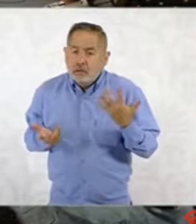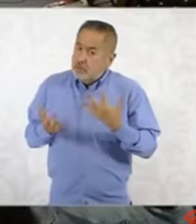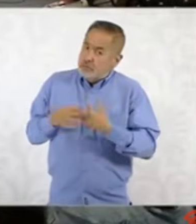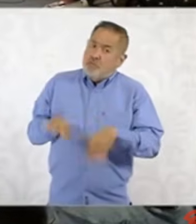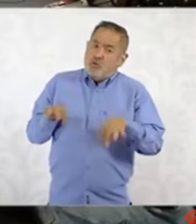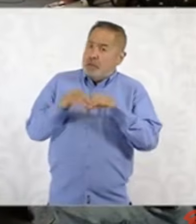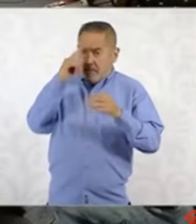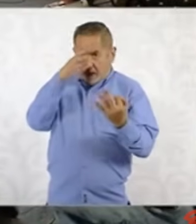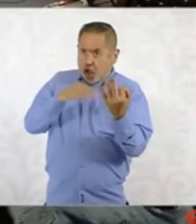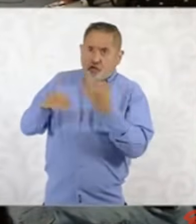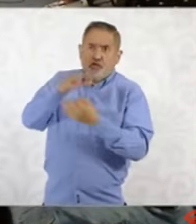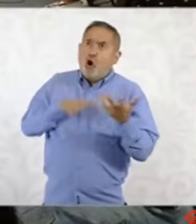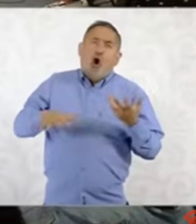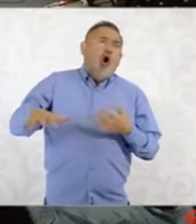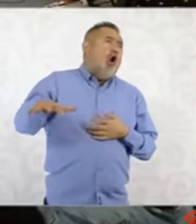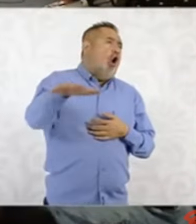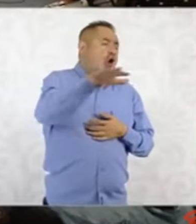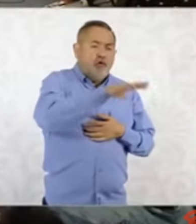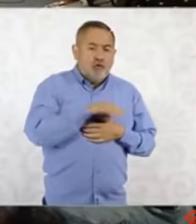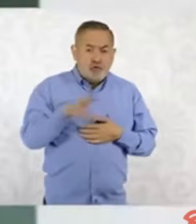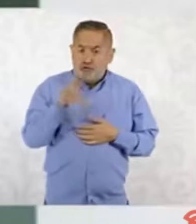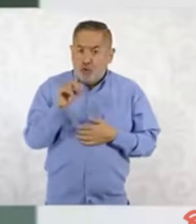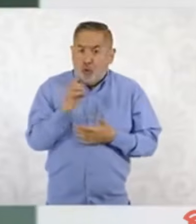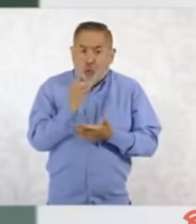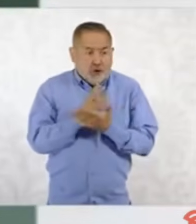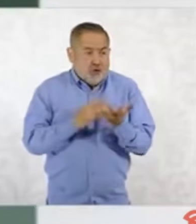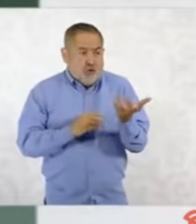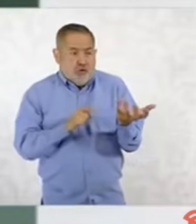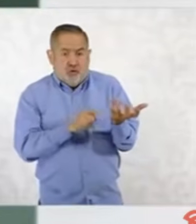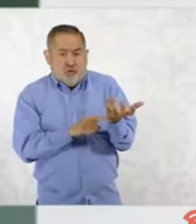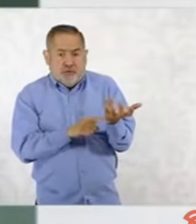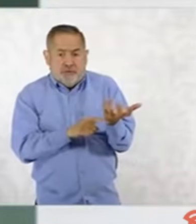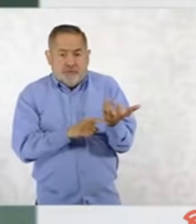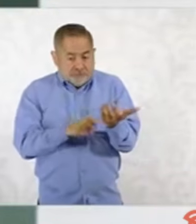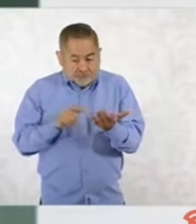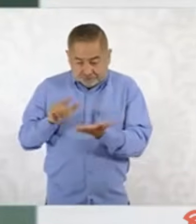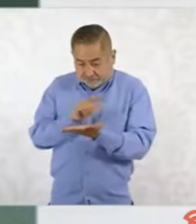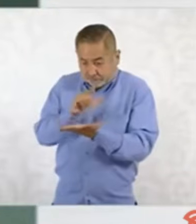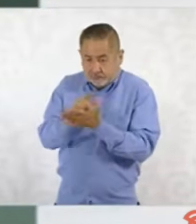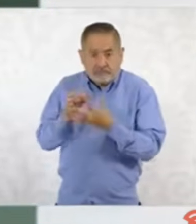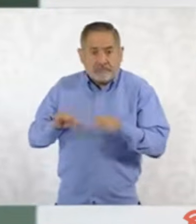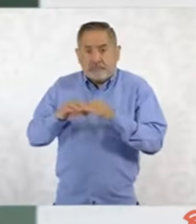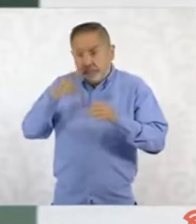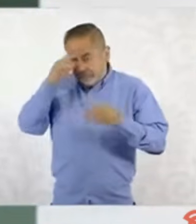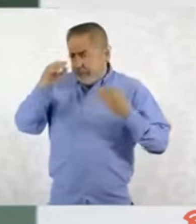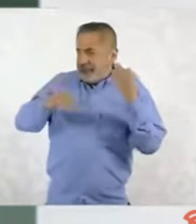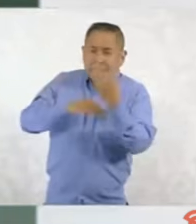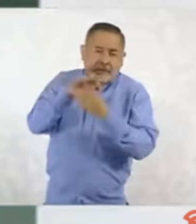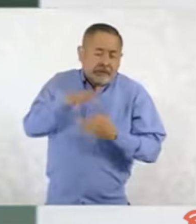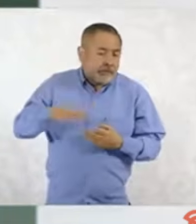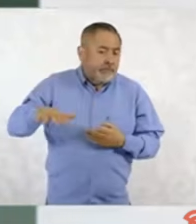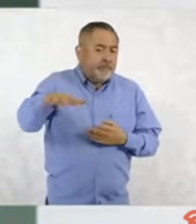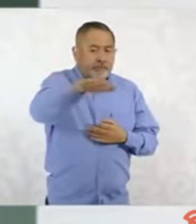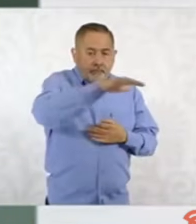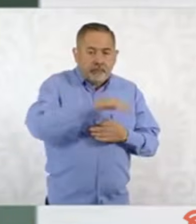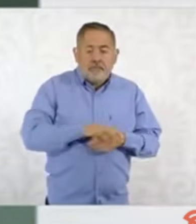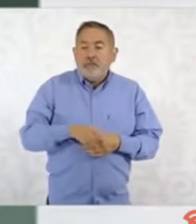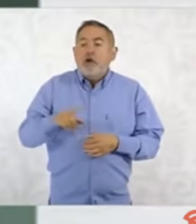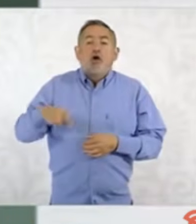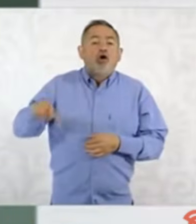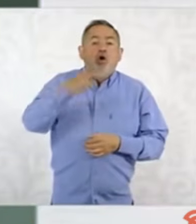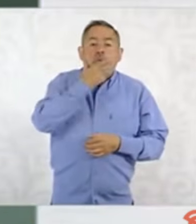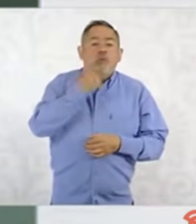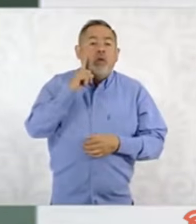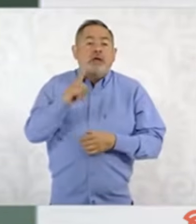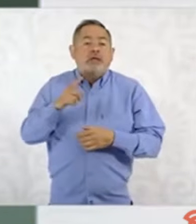va a tener mucho impacto en la vida de las y los maestros, por lo tanto, las y los maestros deben decidir.